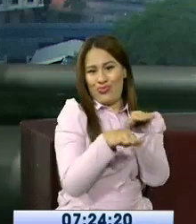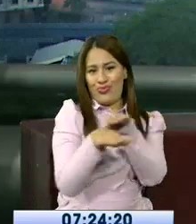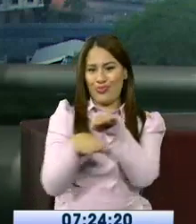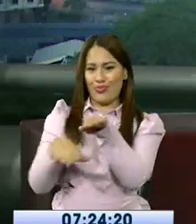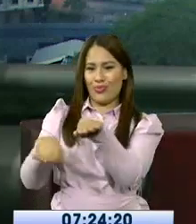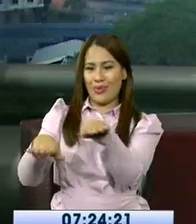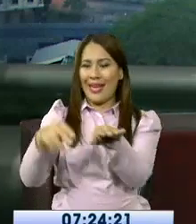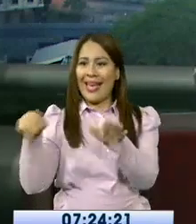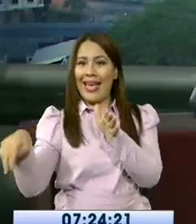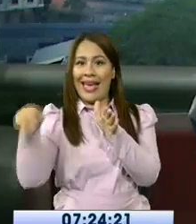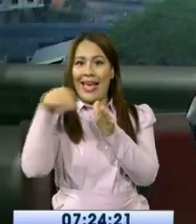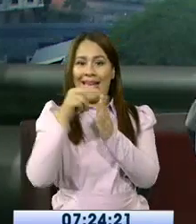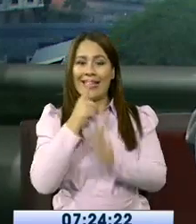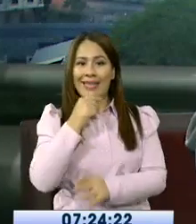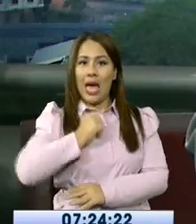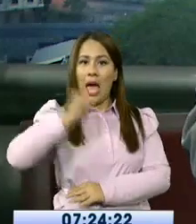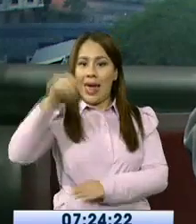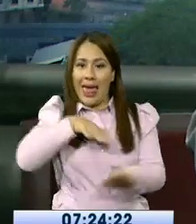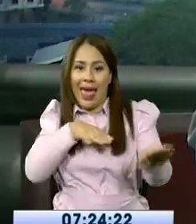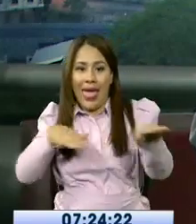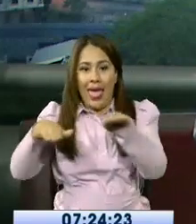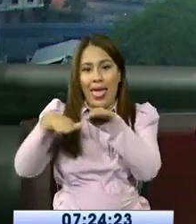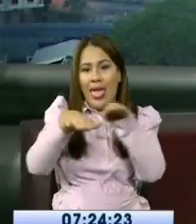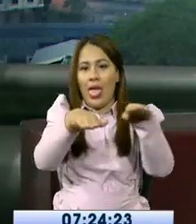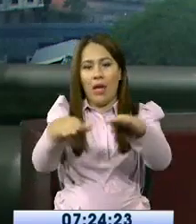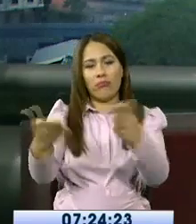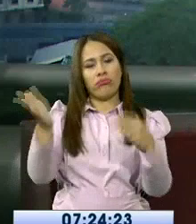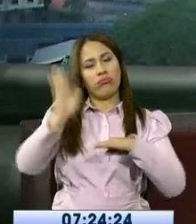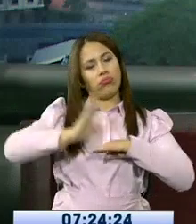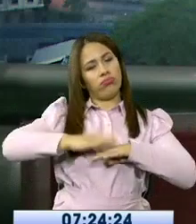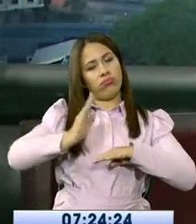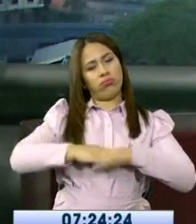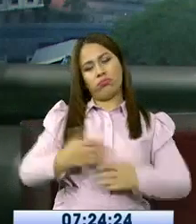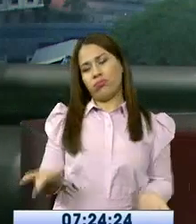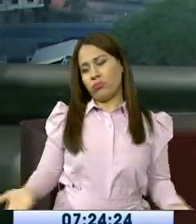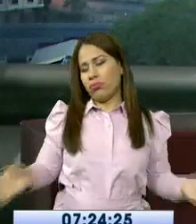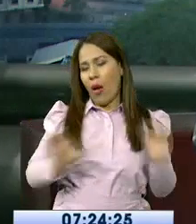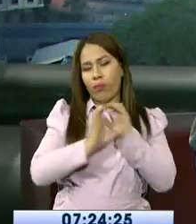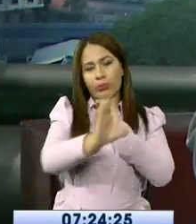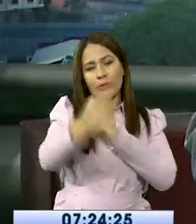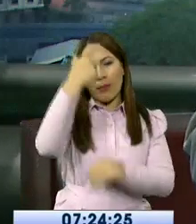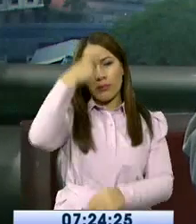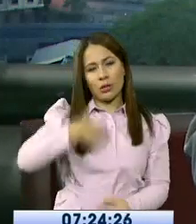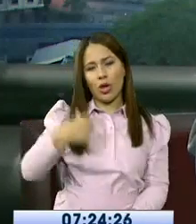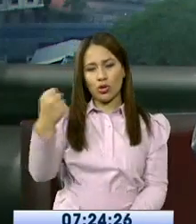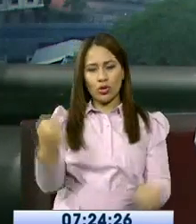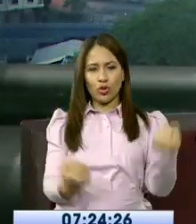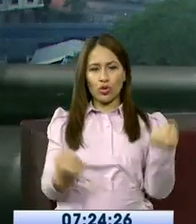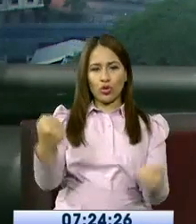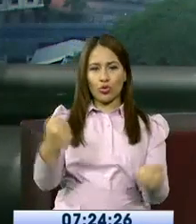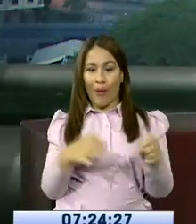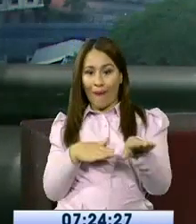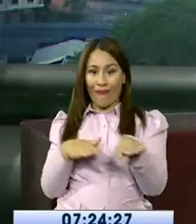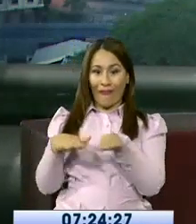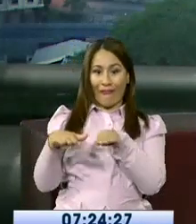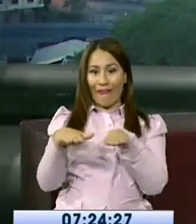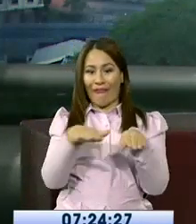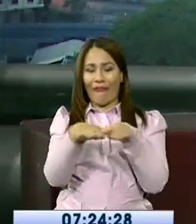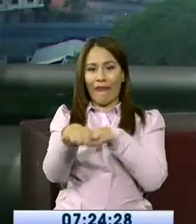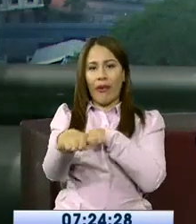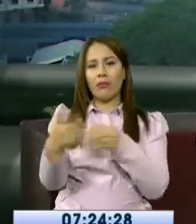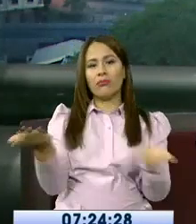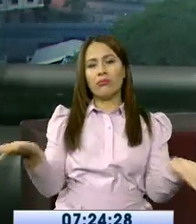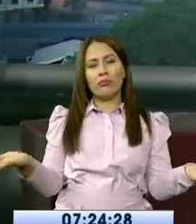semana anterior y esta. La disputa por pasajeros, protagonizada por dos conductores